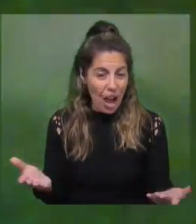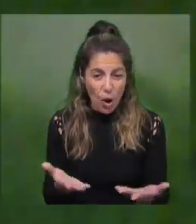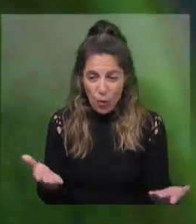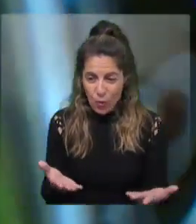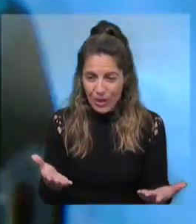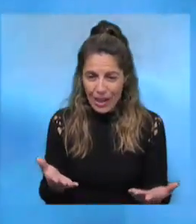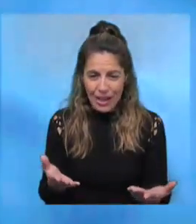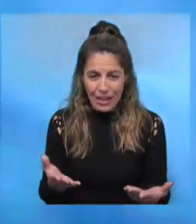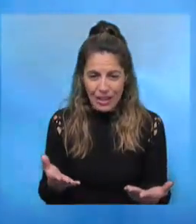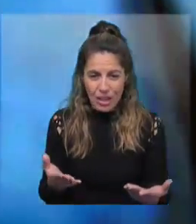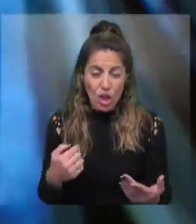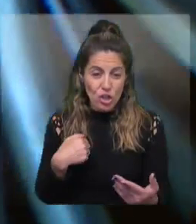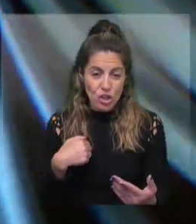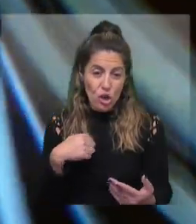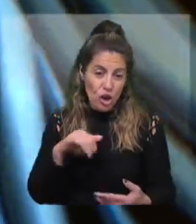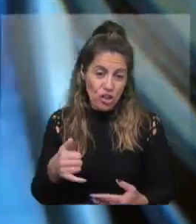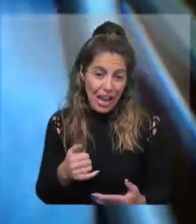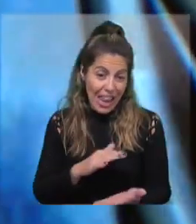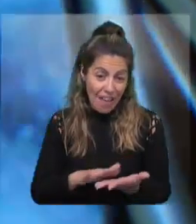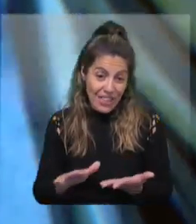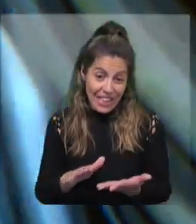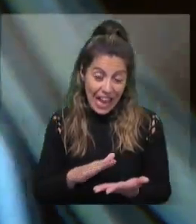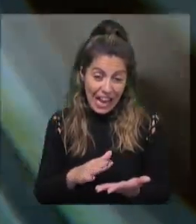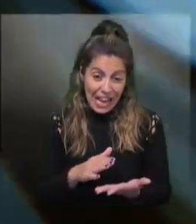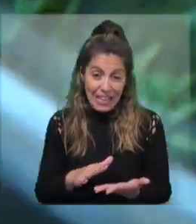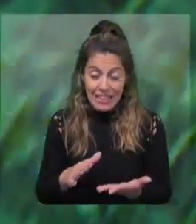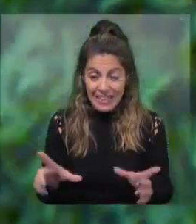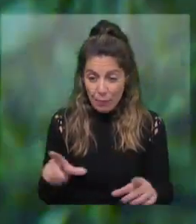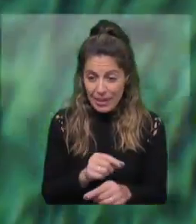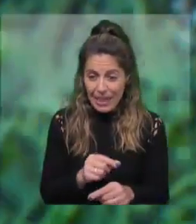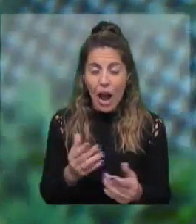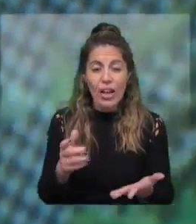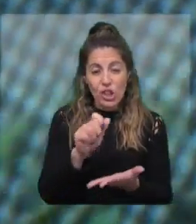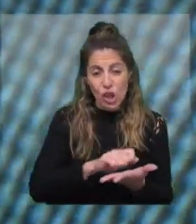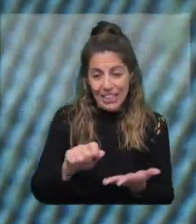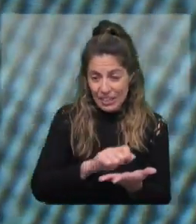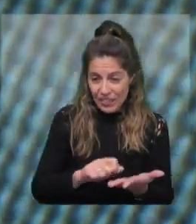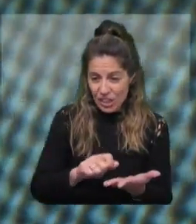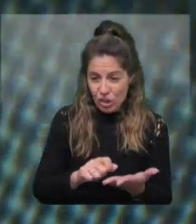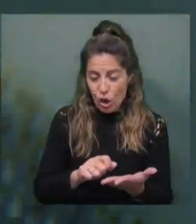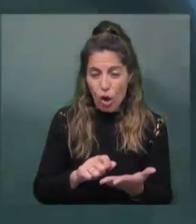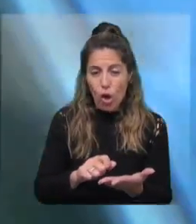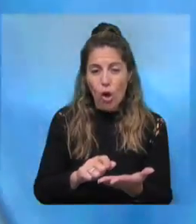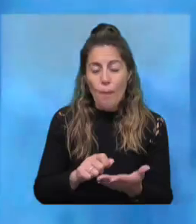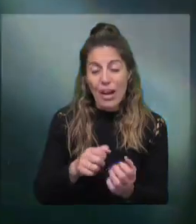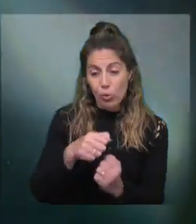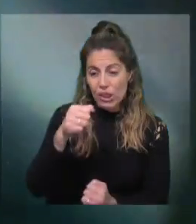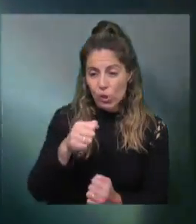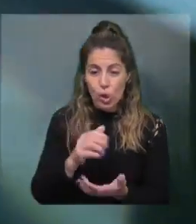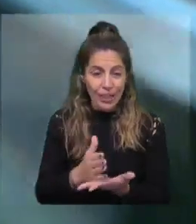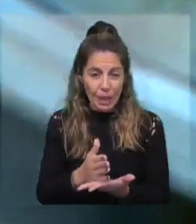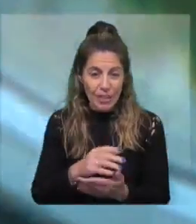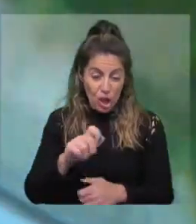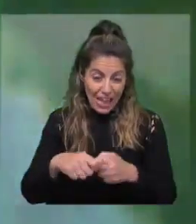con, la beca la terminé. Ahora estoy escribiendo una tesina, un título intermedio, la tesis de